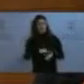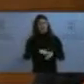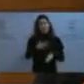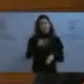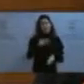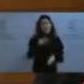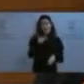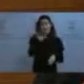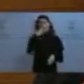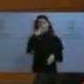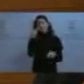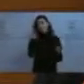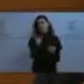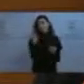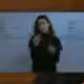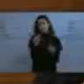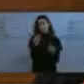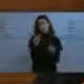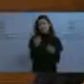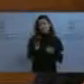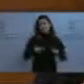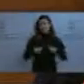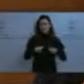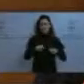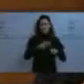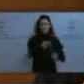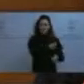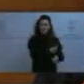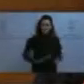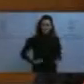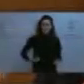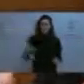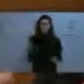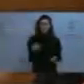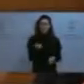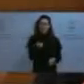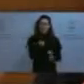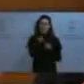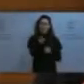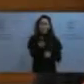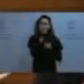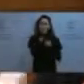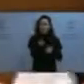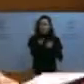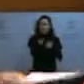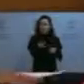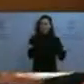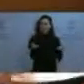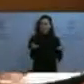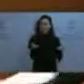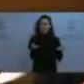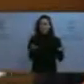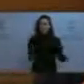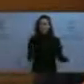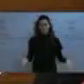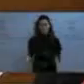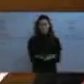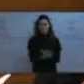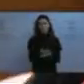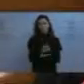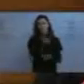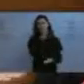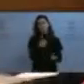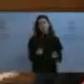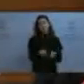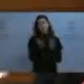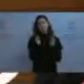ridículo es que los propietarios de los negocios tengan que actuar como informadores. Y todo, hay que decirlo, por su dejadez